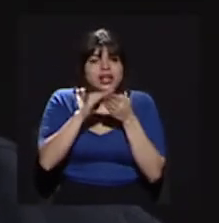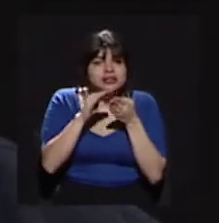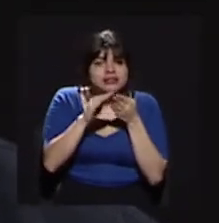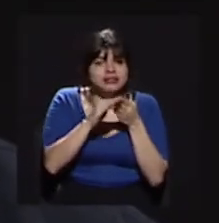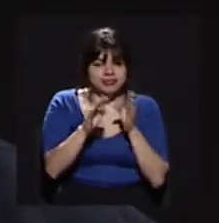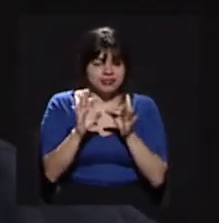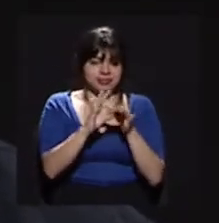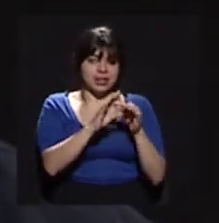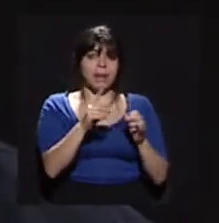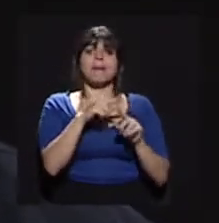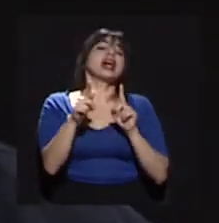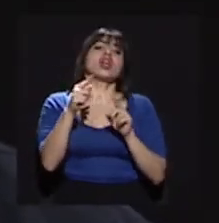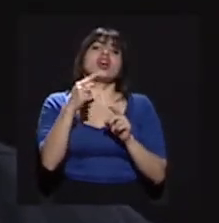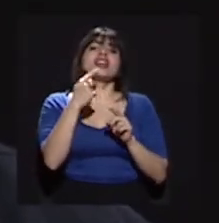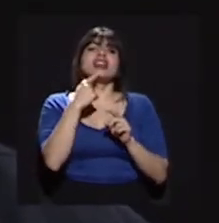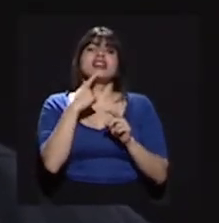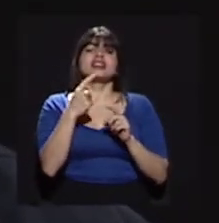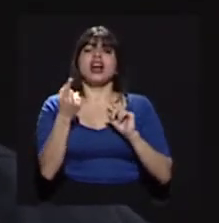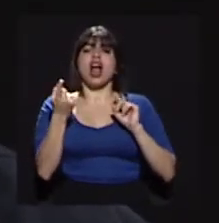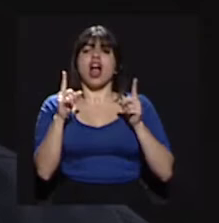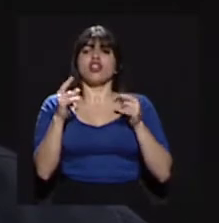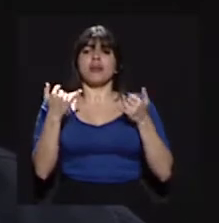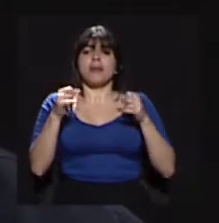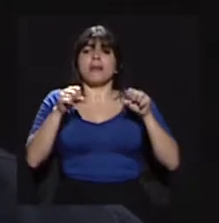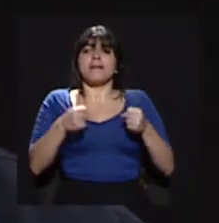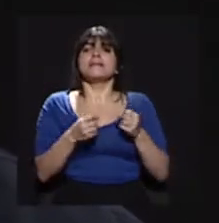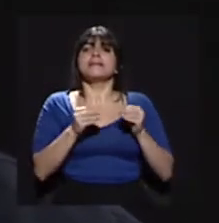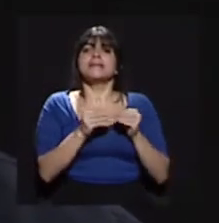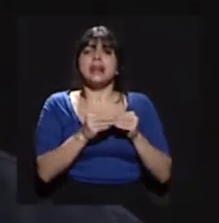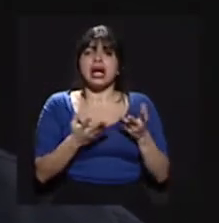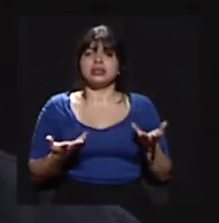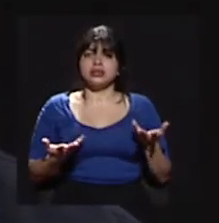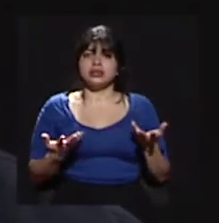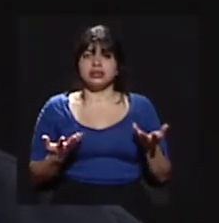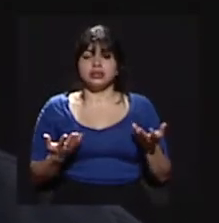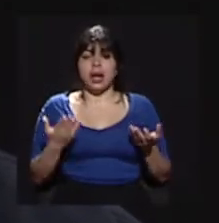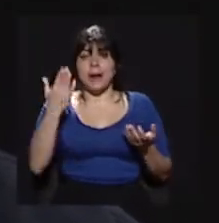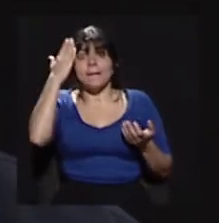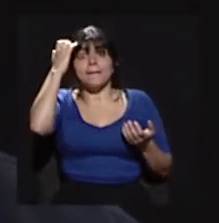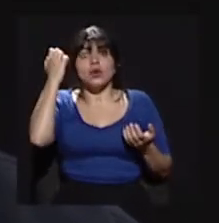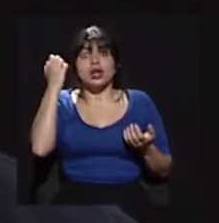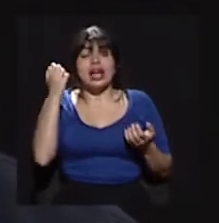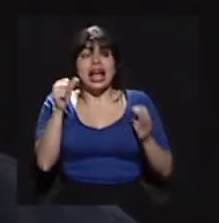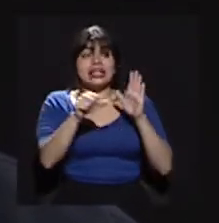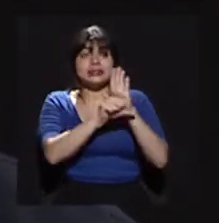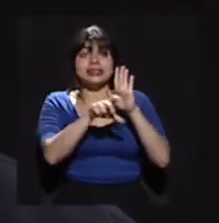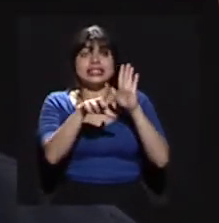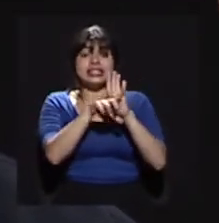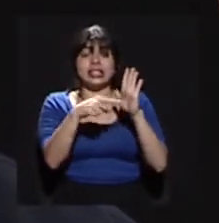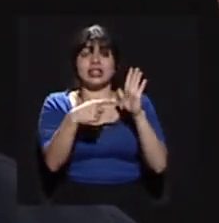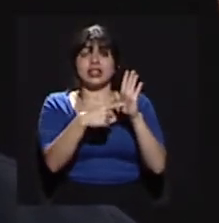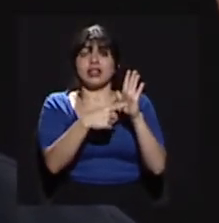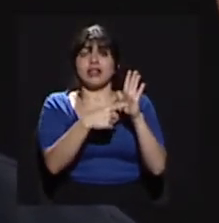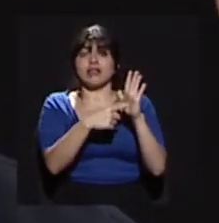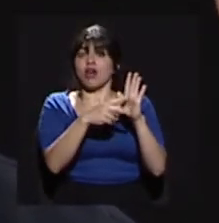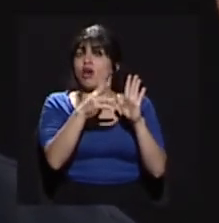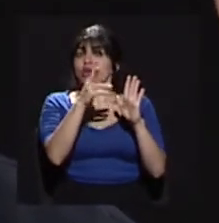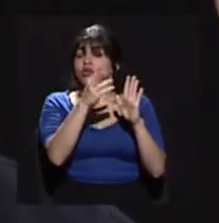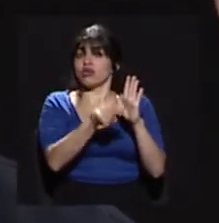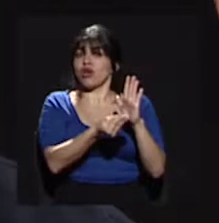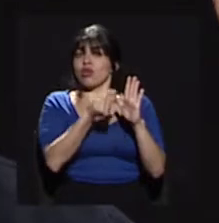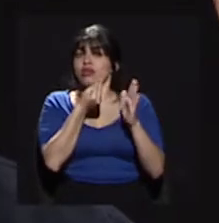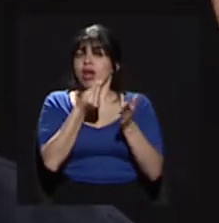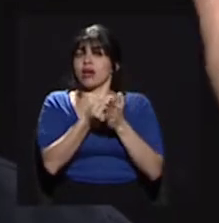me digan que me digan dónde vamos a cortar más ahora y cómo hacemos para si quiere porque no nos la asamblea legislativa no está dando en los recursos que